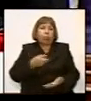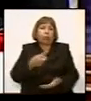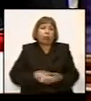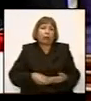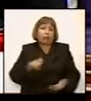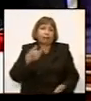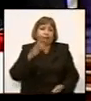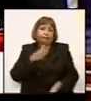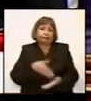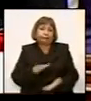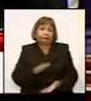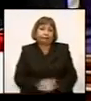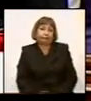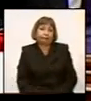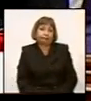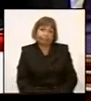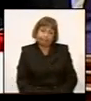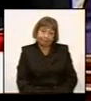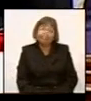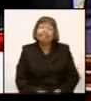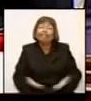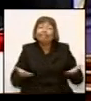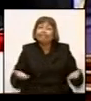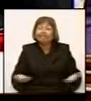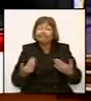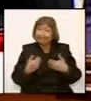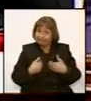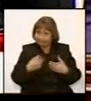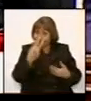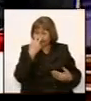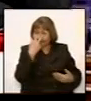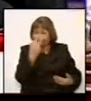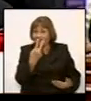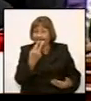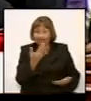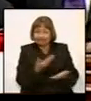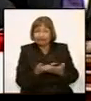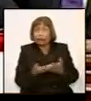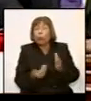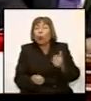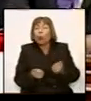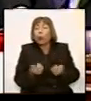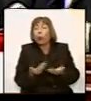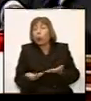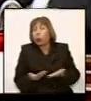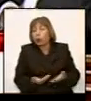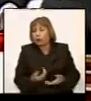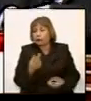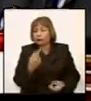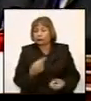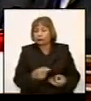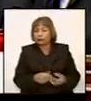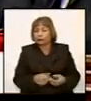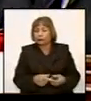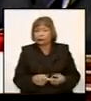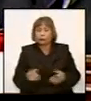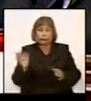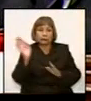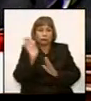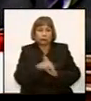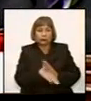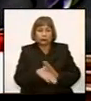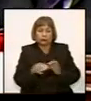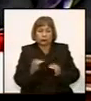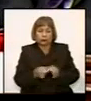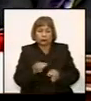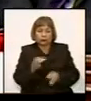sacar. Pero también lo que tenemos que ver es bajo qué condiciones hay esto. Uno es el vencimiento del